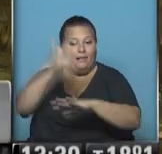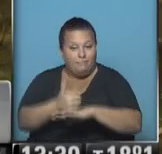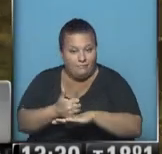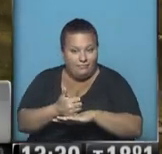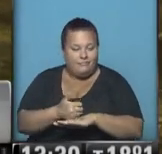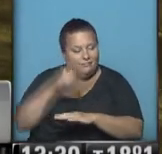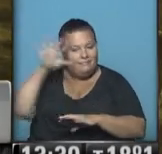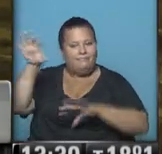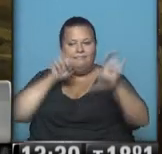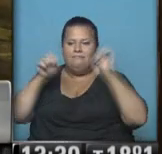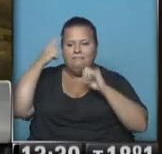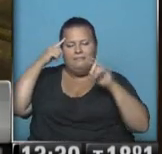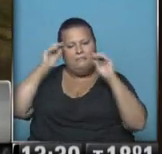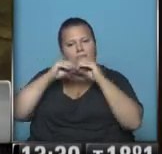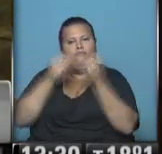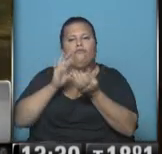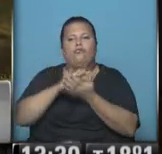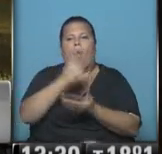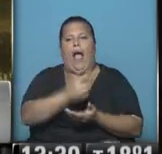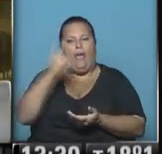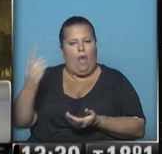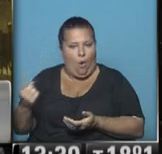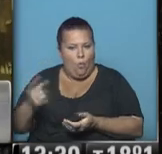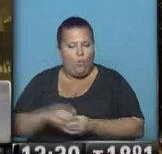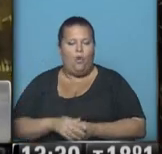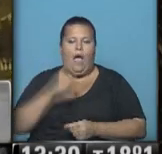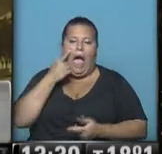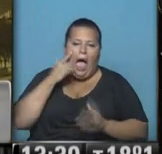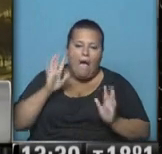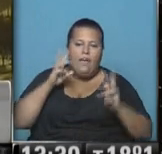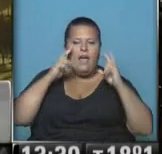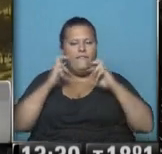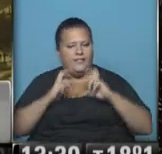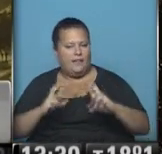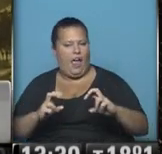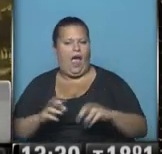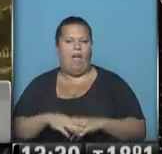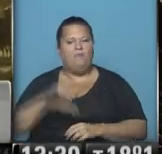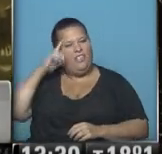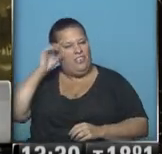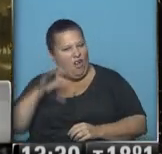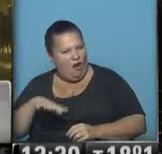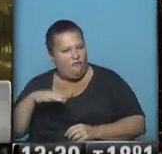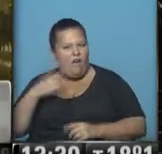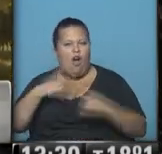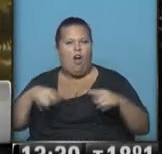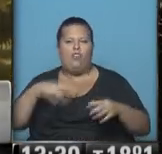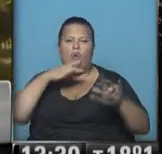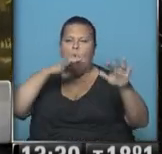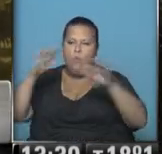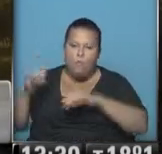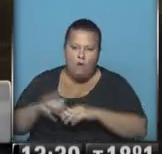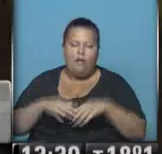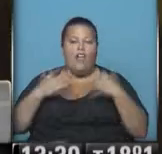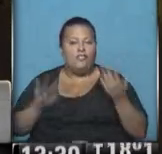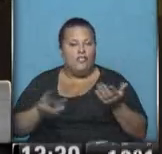es que sacamos algunas conclusiones sobre cada uno de ellos. Vamos viendo, investigamos, desconfiamos de las cosas que se han dicho.